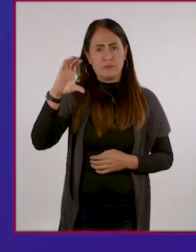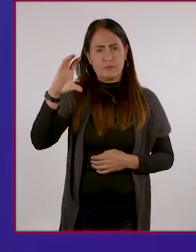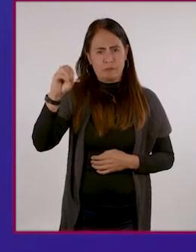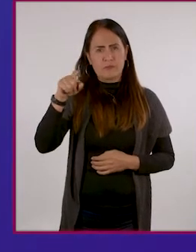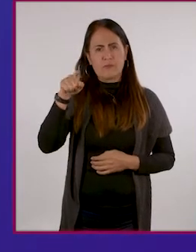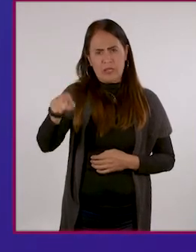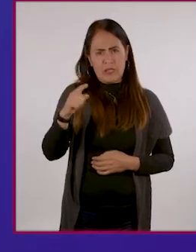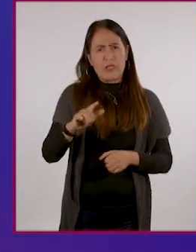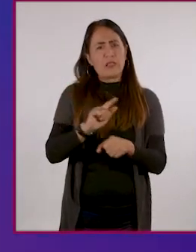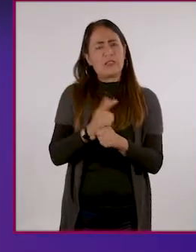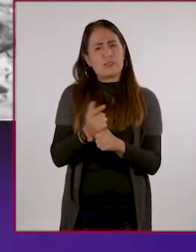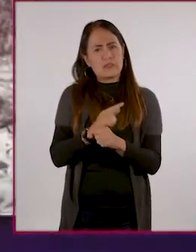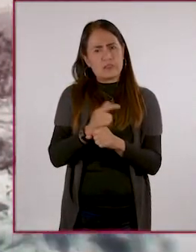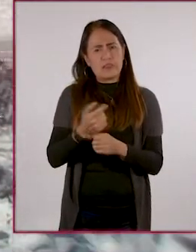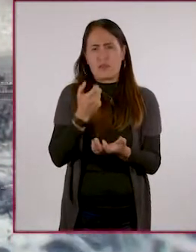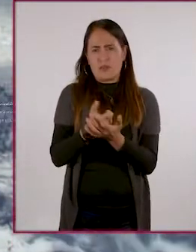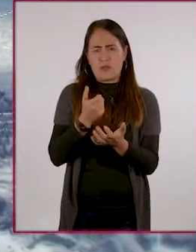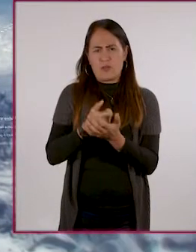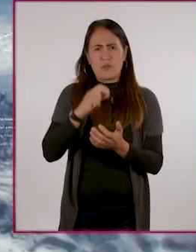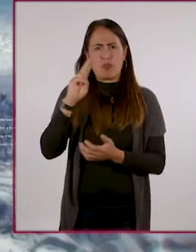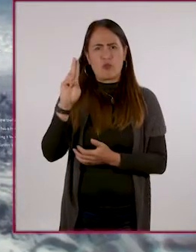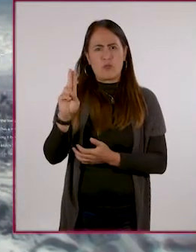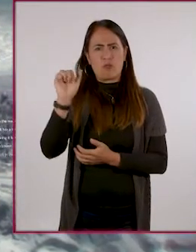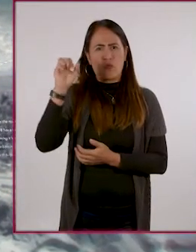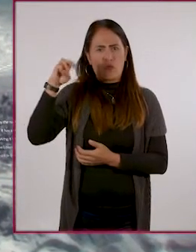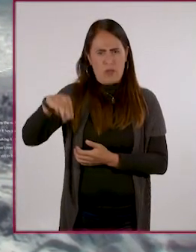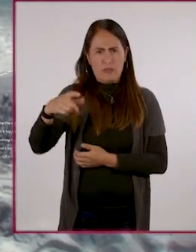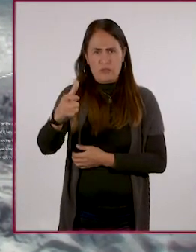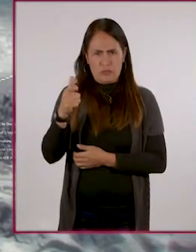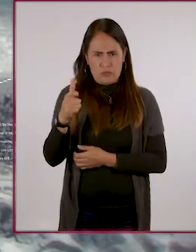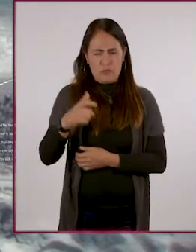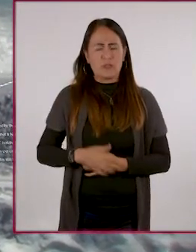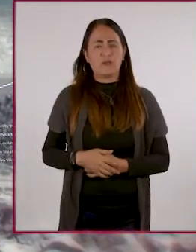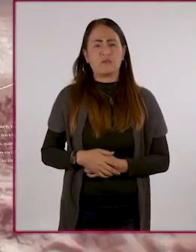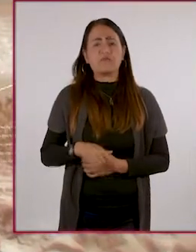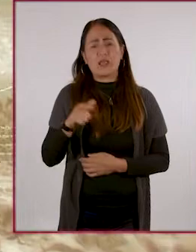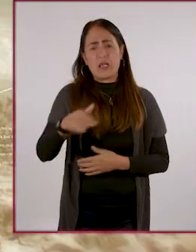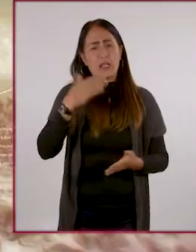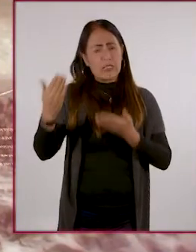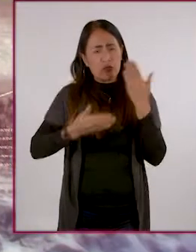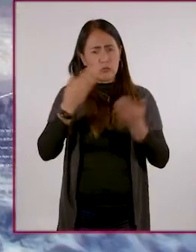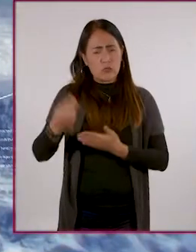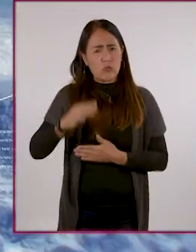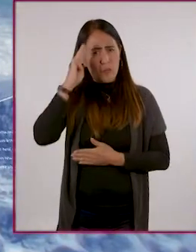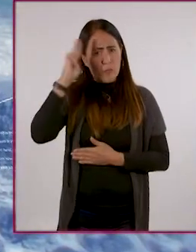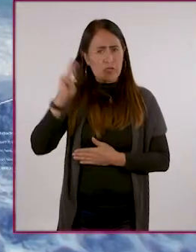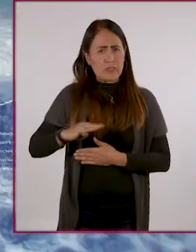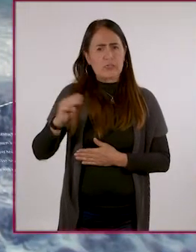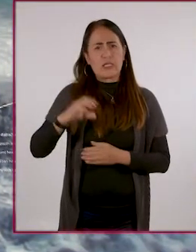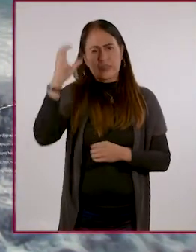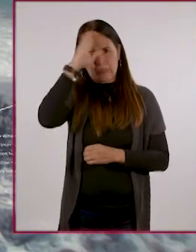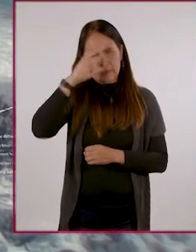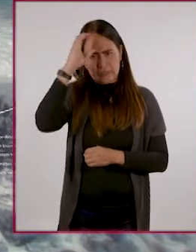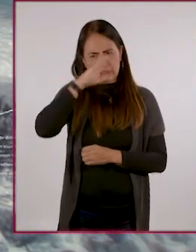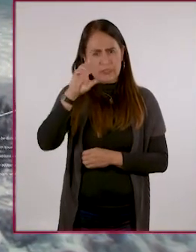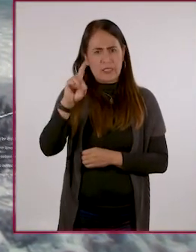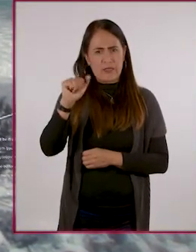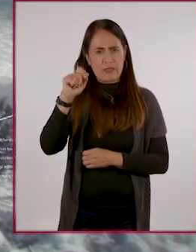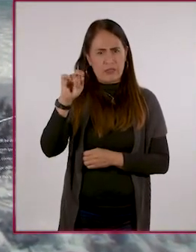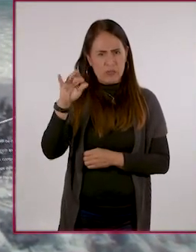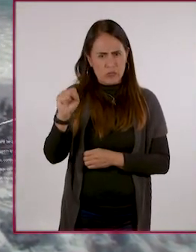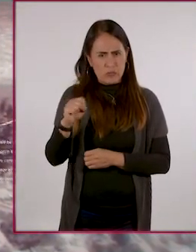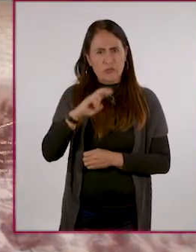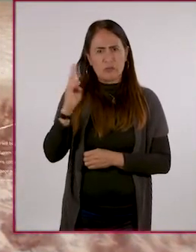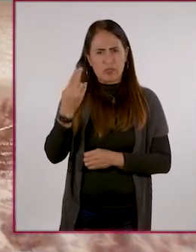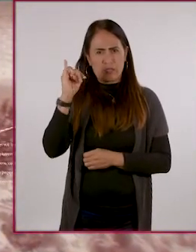Marco Jair Guerrero Quintana es licenciado en Economía por la UAM Xochimilco y cuenta con estudios de maestría en Ciencia de